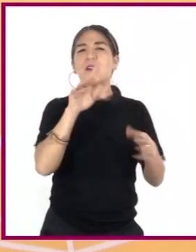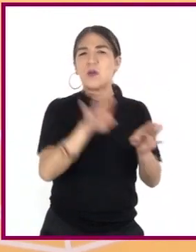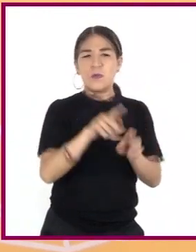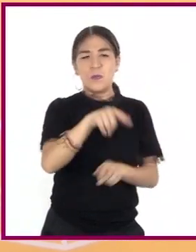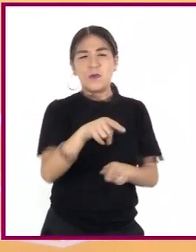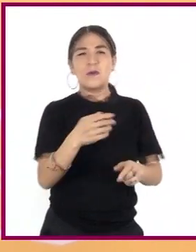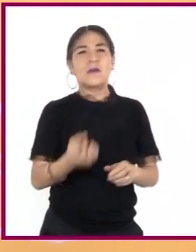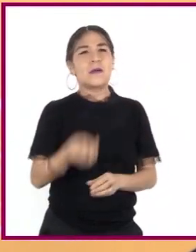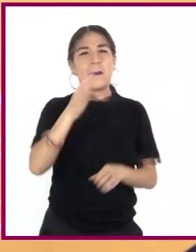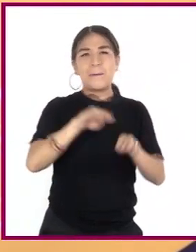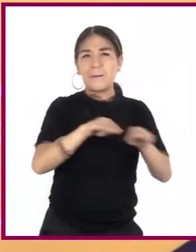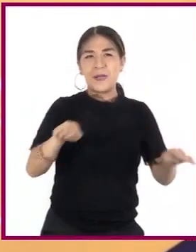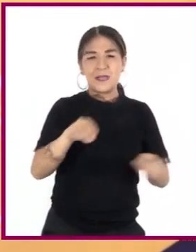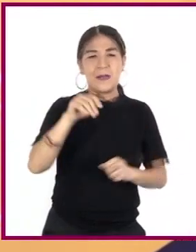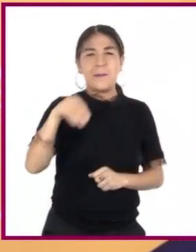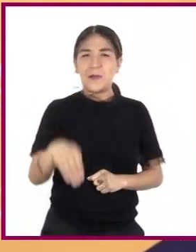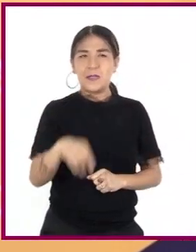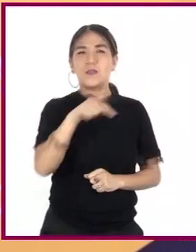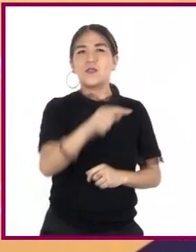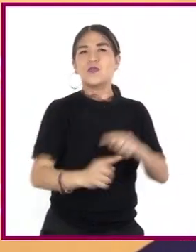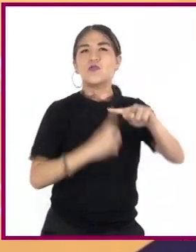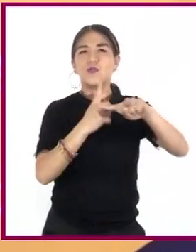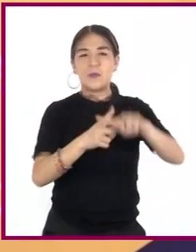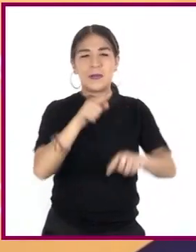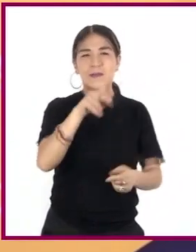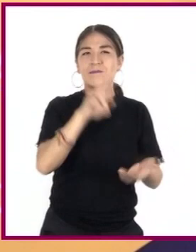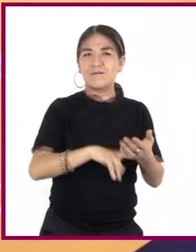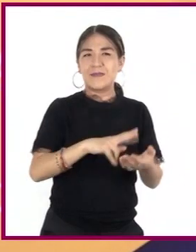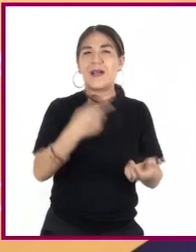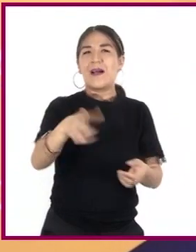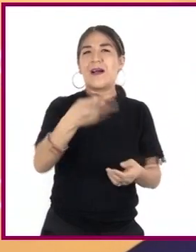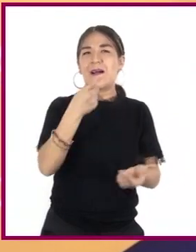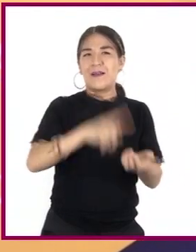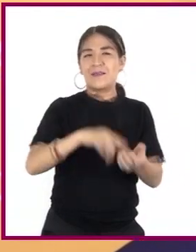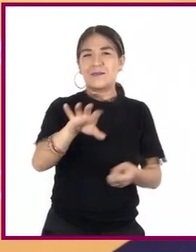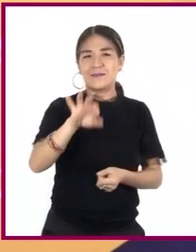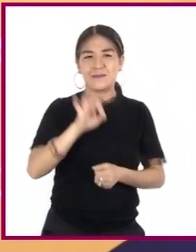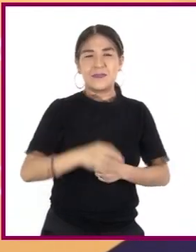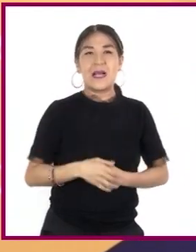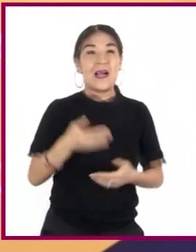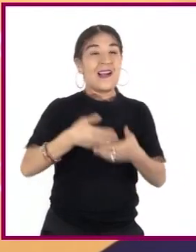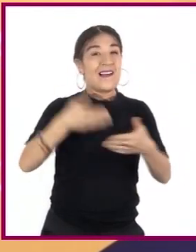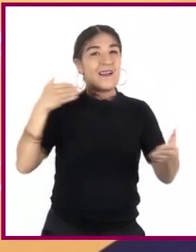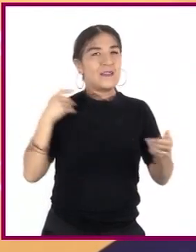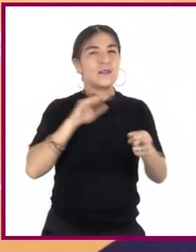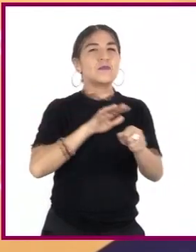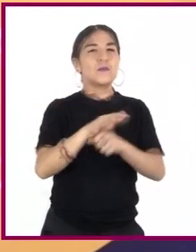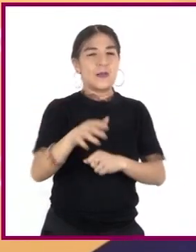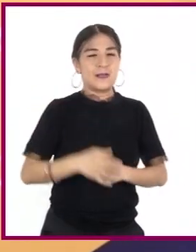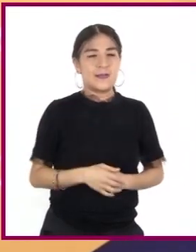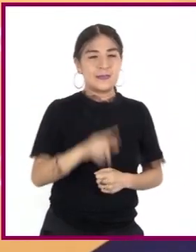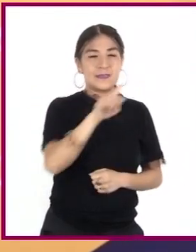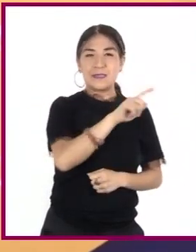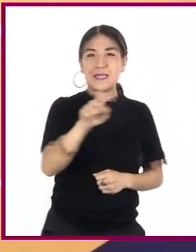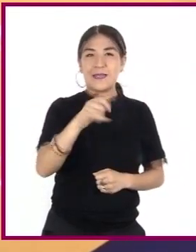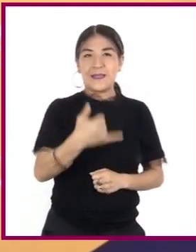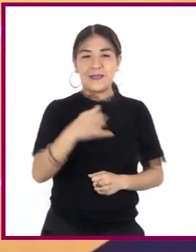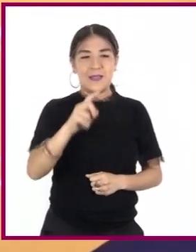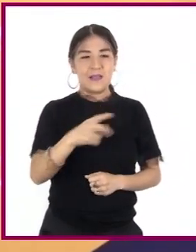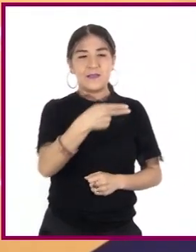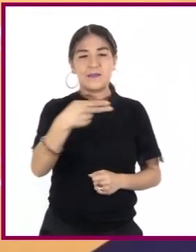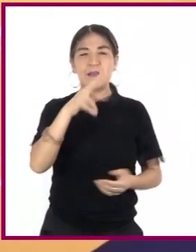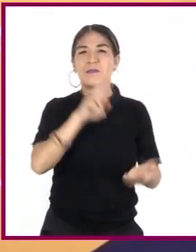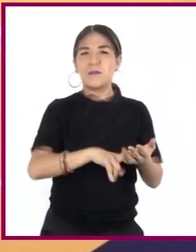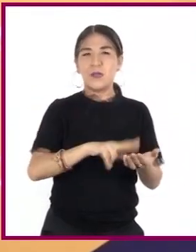metros será la suma de las equivalencias obtenidas. Anteriormente obtuvimos que 100 yardas equivalen